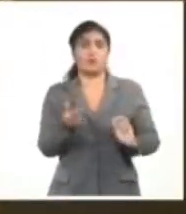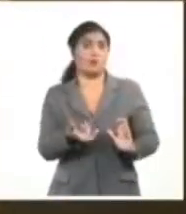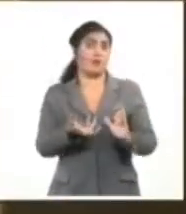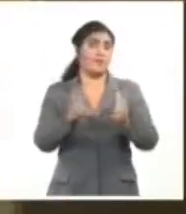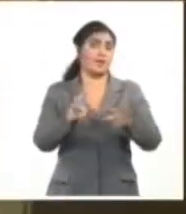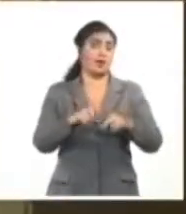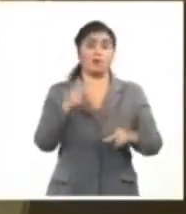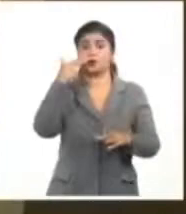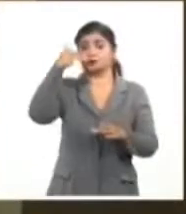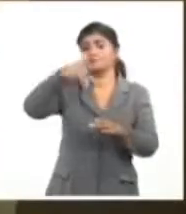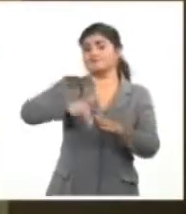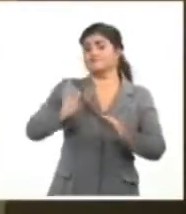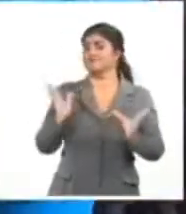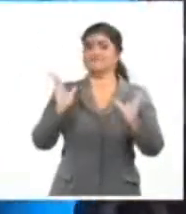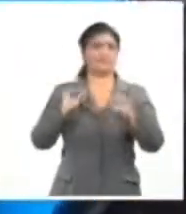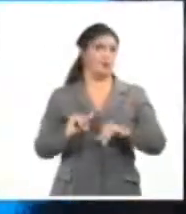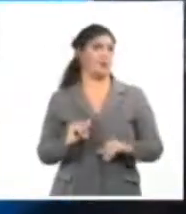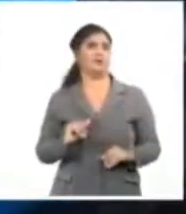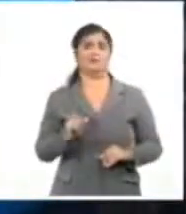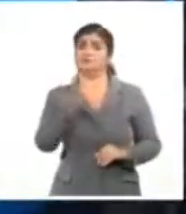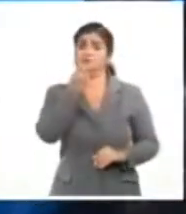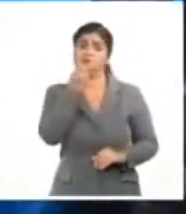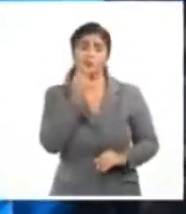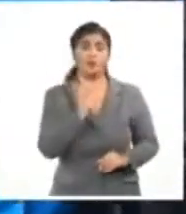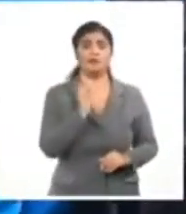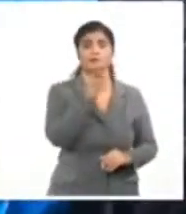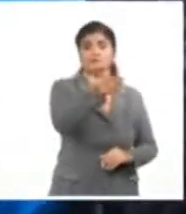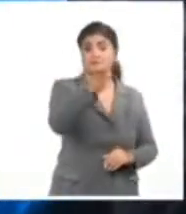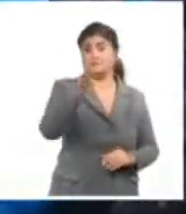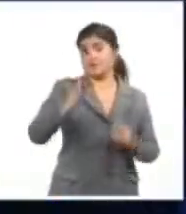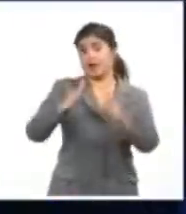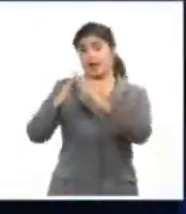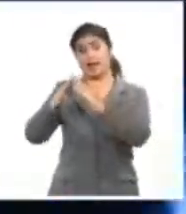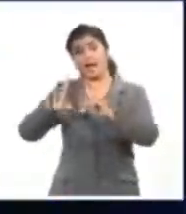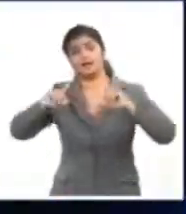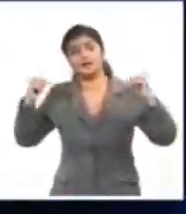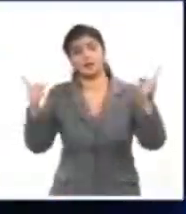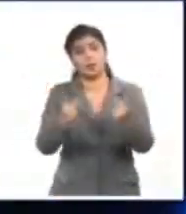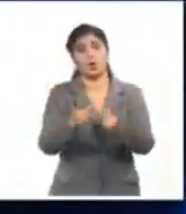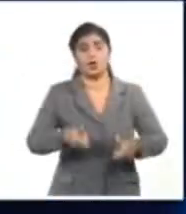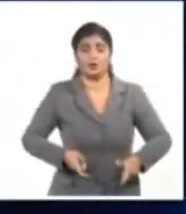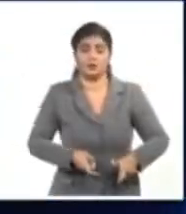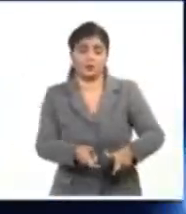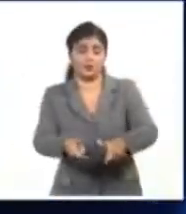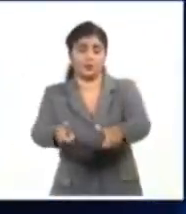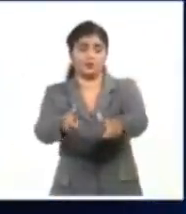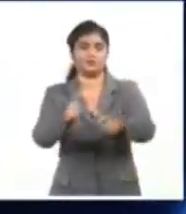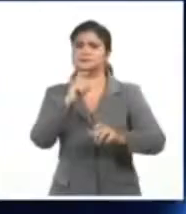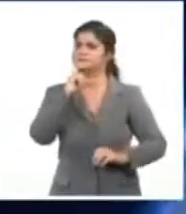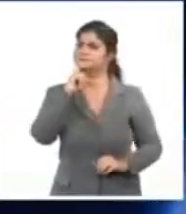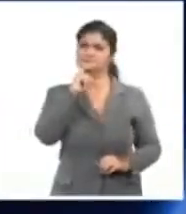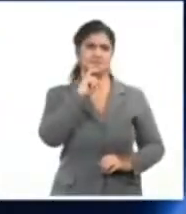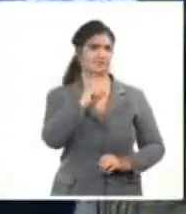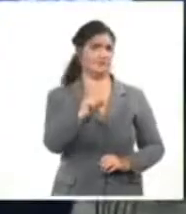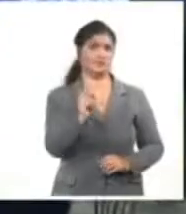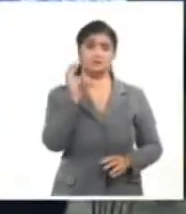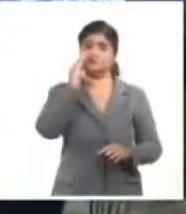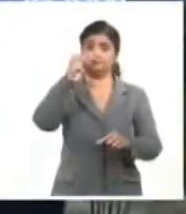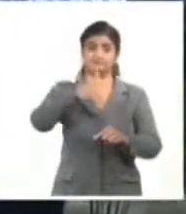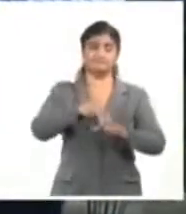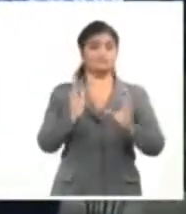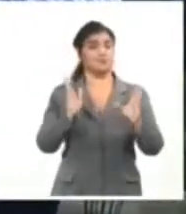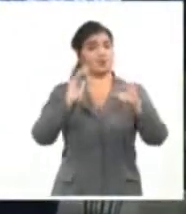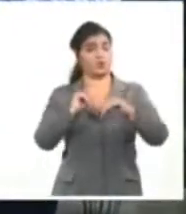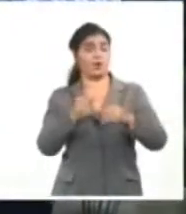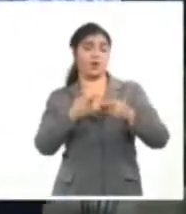del hermanos Cruz contribuyen al control de vectores en el hogar y abre sus puertas con la mayor disposición a los miembros de la